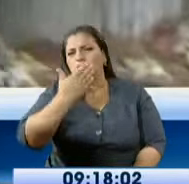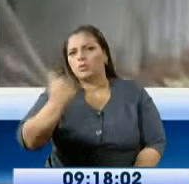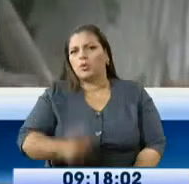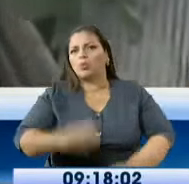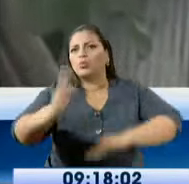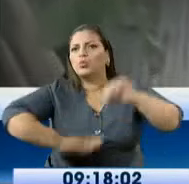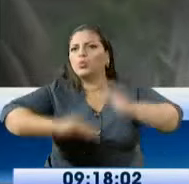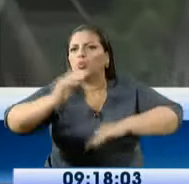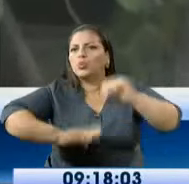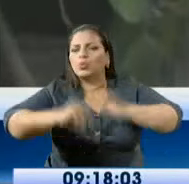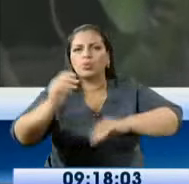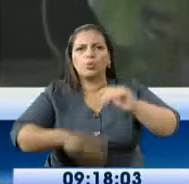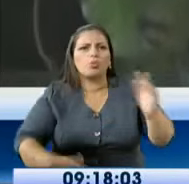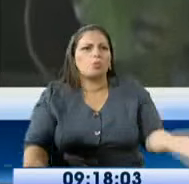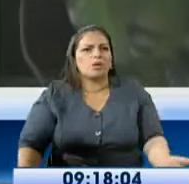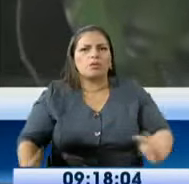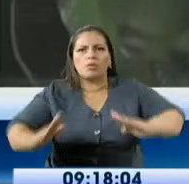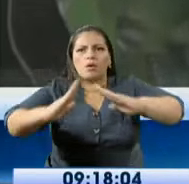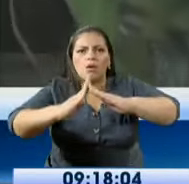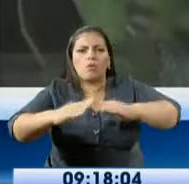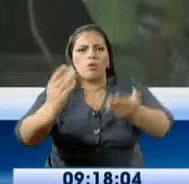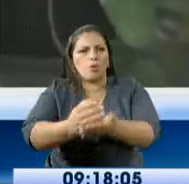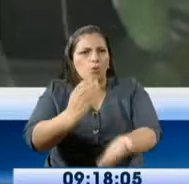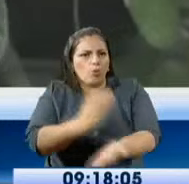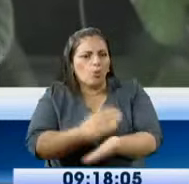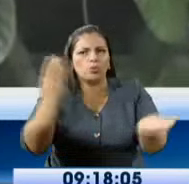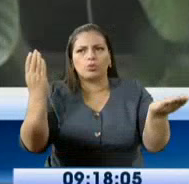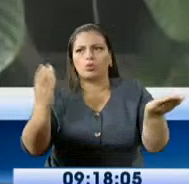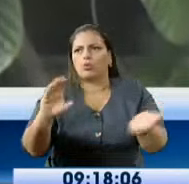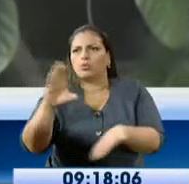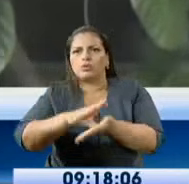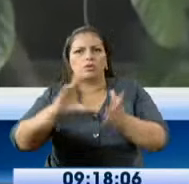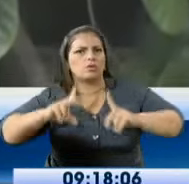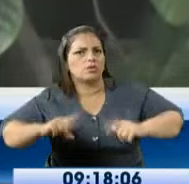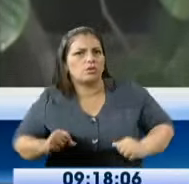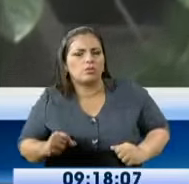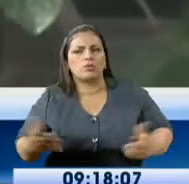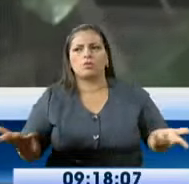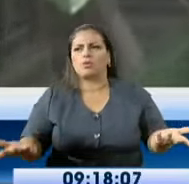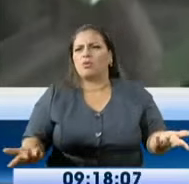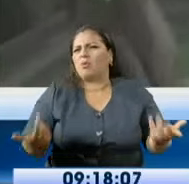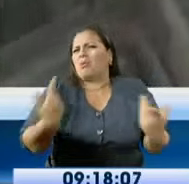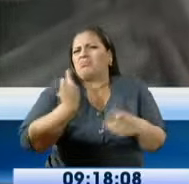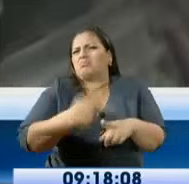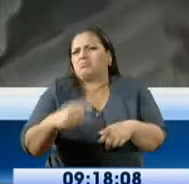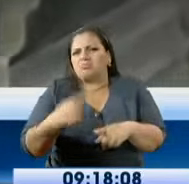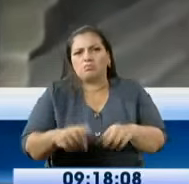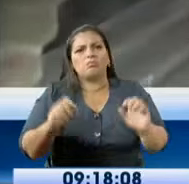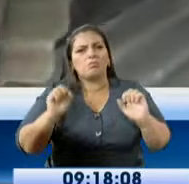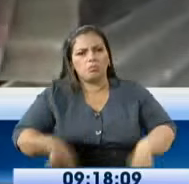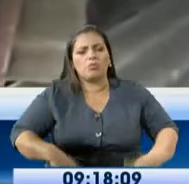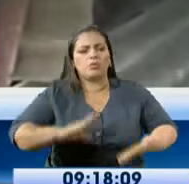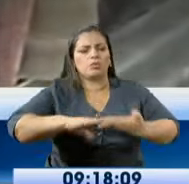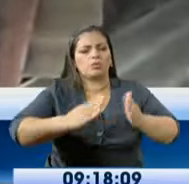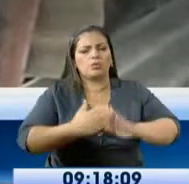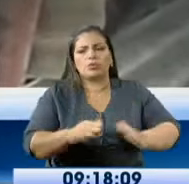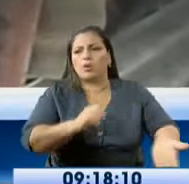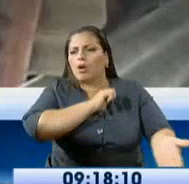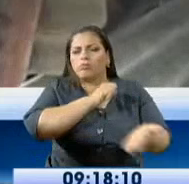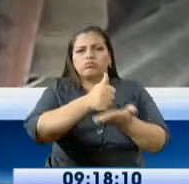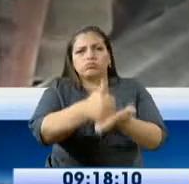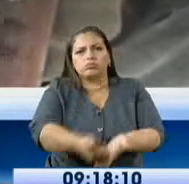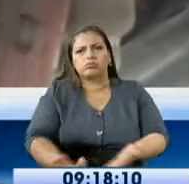de capacitación, un centro de cómputo, algo, o algo para deporte que pueda servir aquí para la comunidad. Oiga, pero tantos años ese terreno